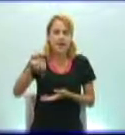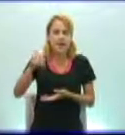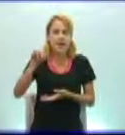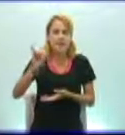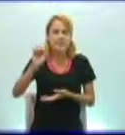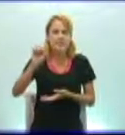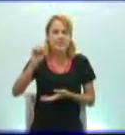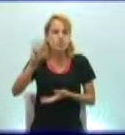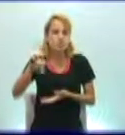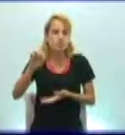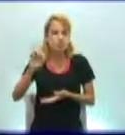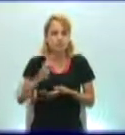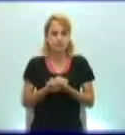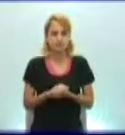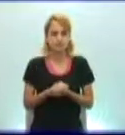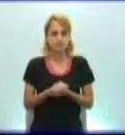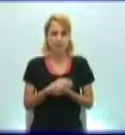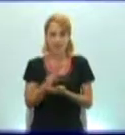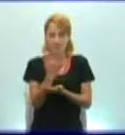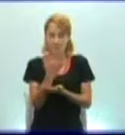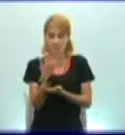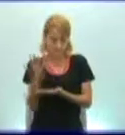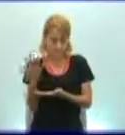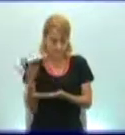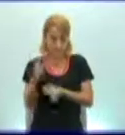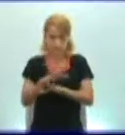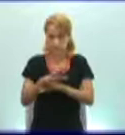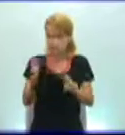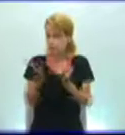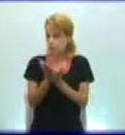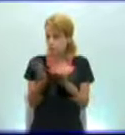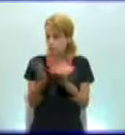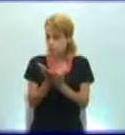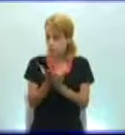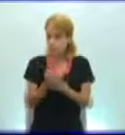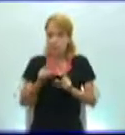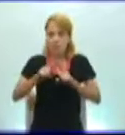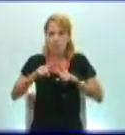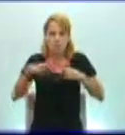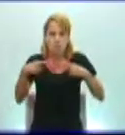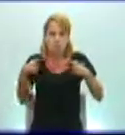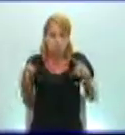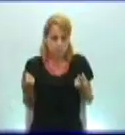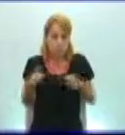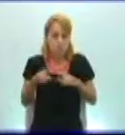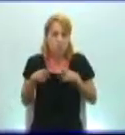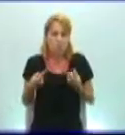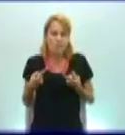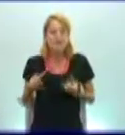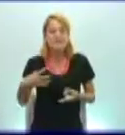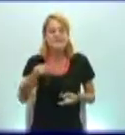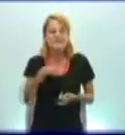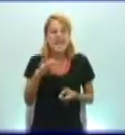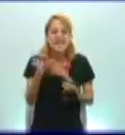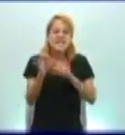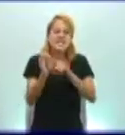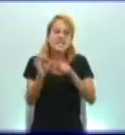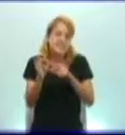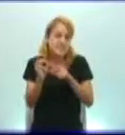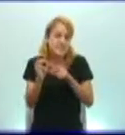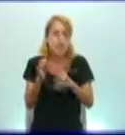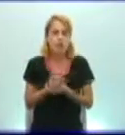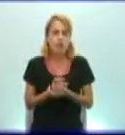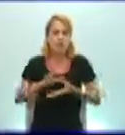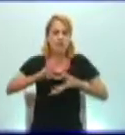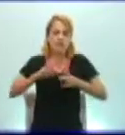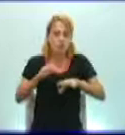Las plantas, según lo que ya hemos estudiado, son un organismo porque están compuestos por células que forman tejidos